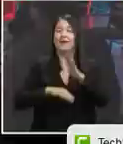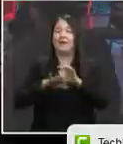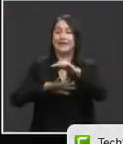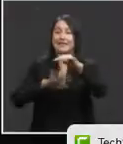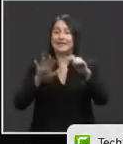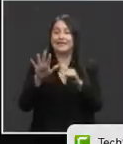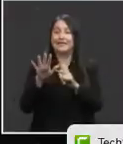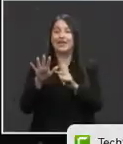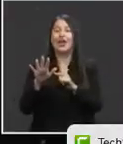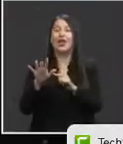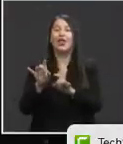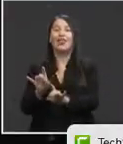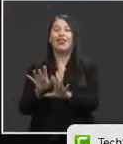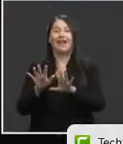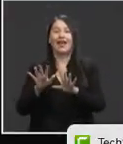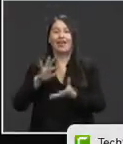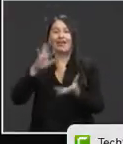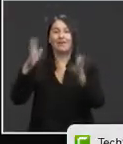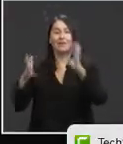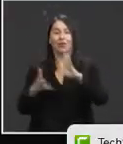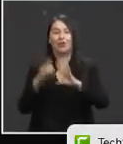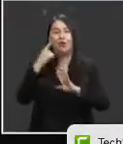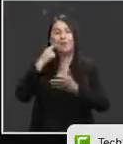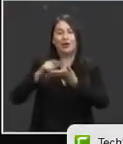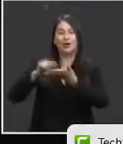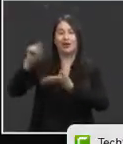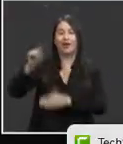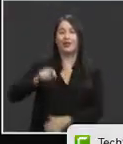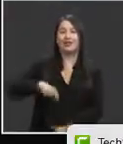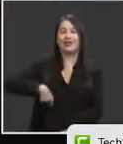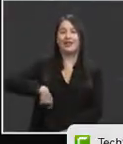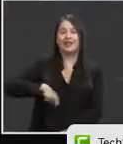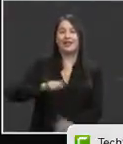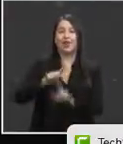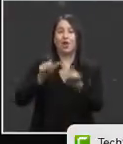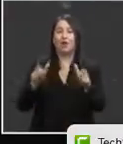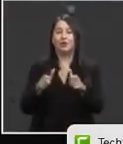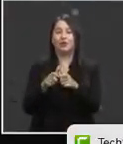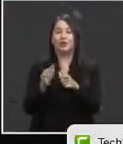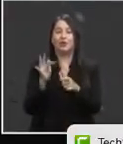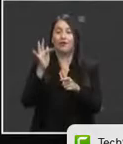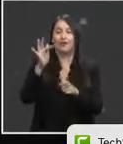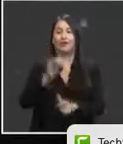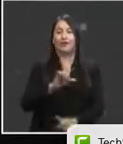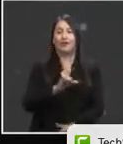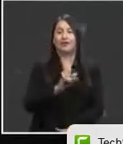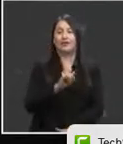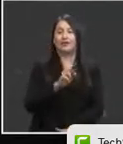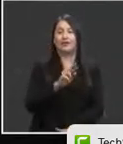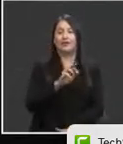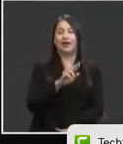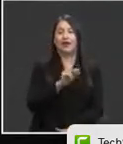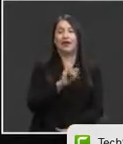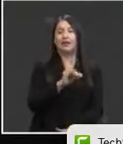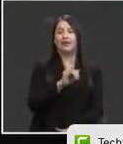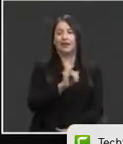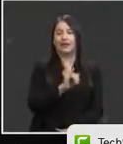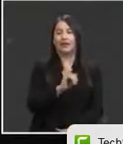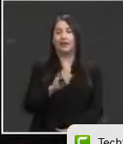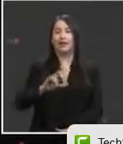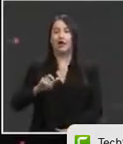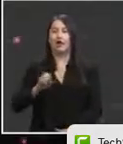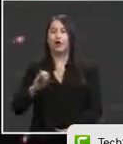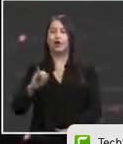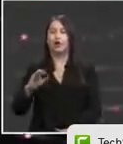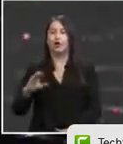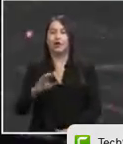nivel mundial. Vaya, mi reconocimiento a los senadores de la Comisión de Futuro, senador Guido Girardi, que he nombrado, senadora Goich,